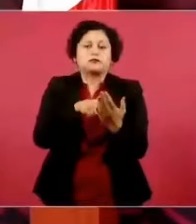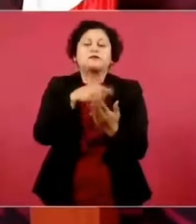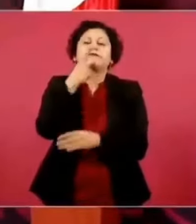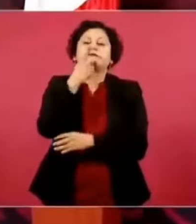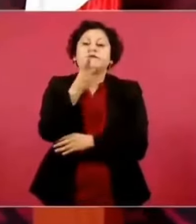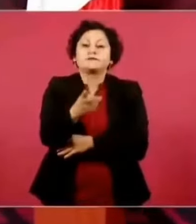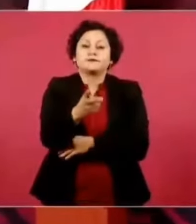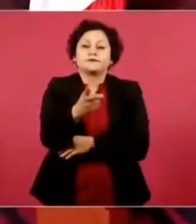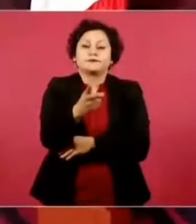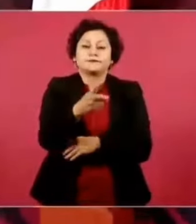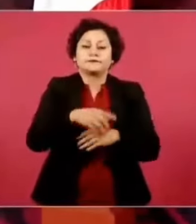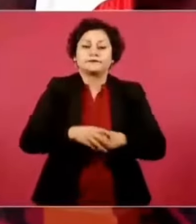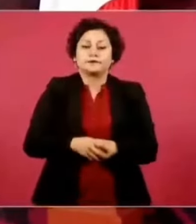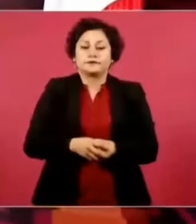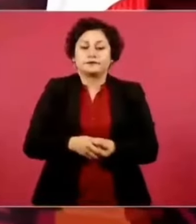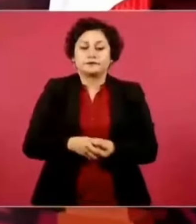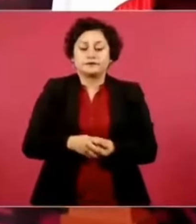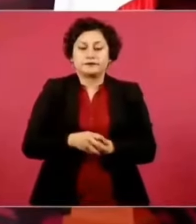que cuando tratan